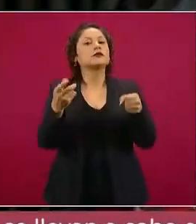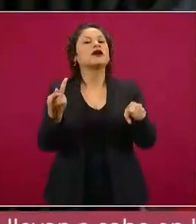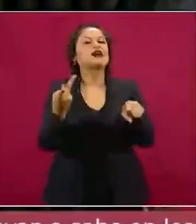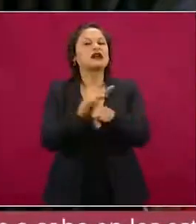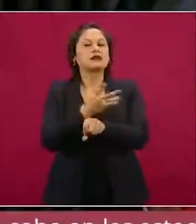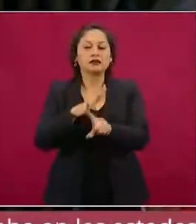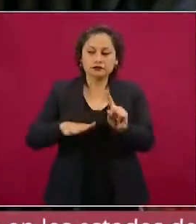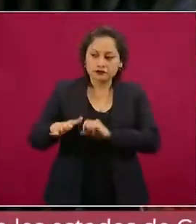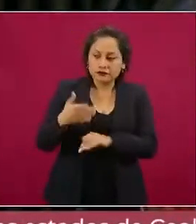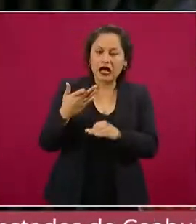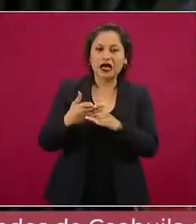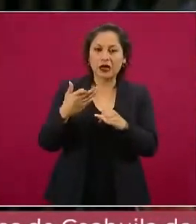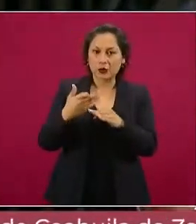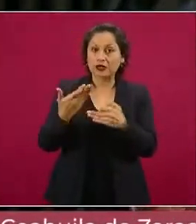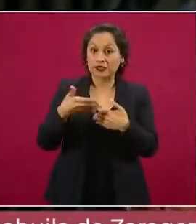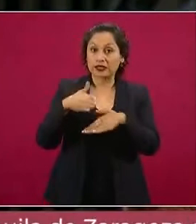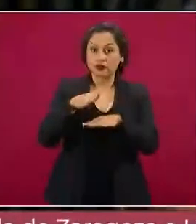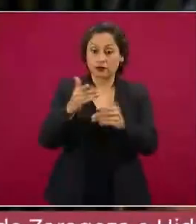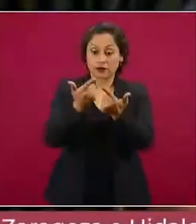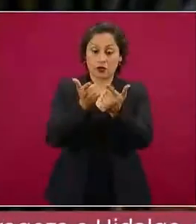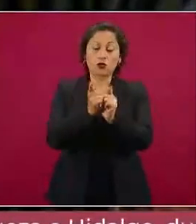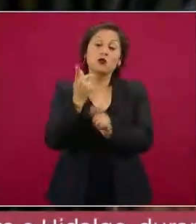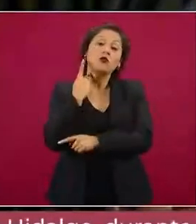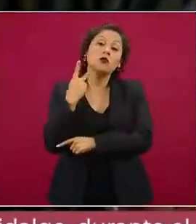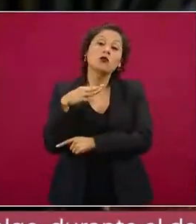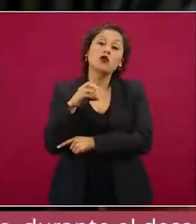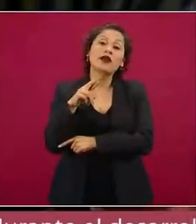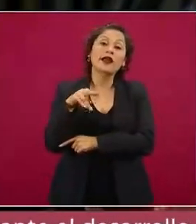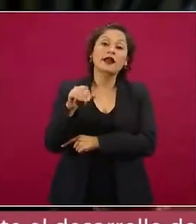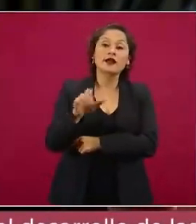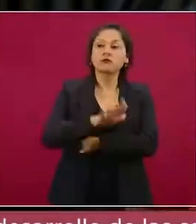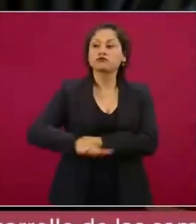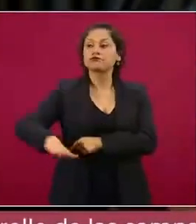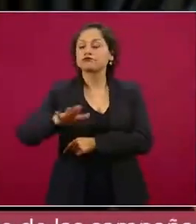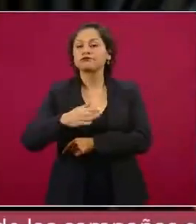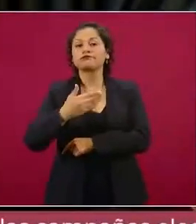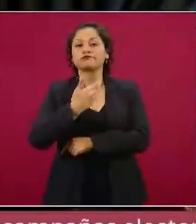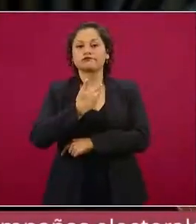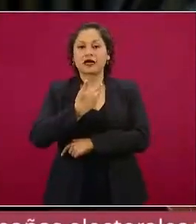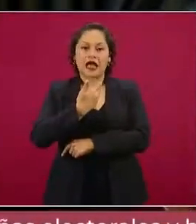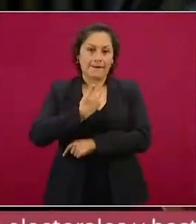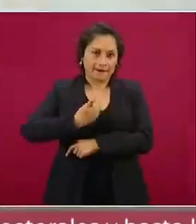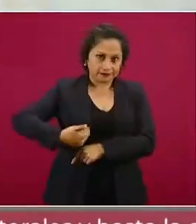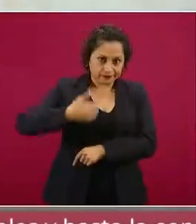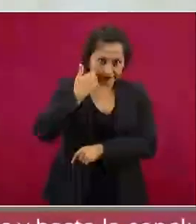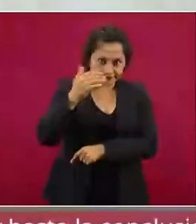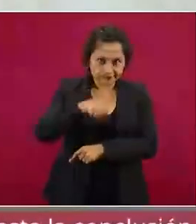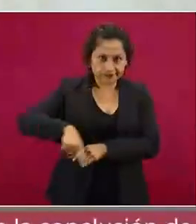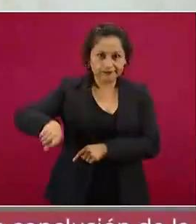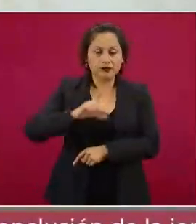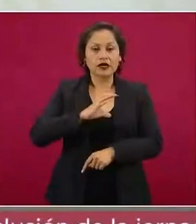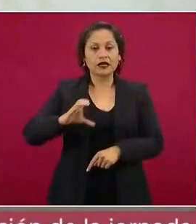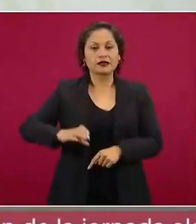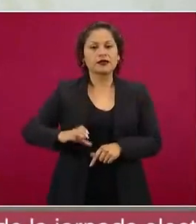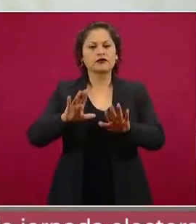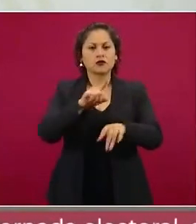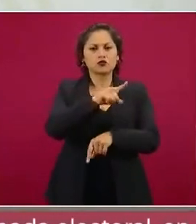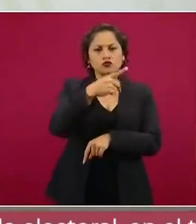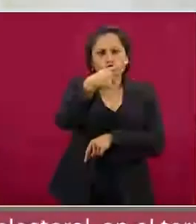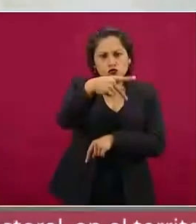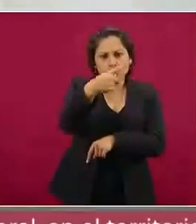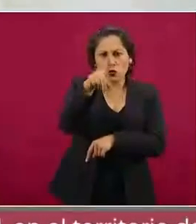los aspirantes a la dirigencia de Morena, ¿qué sugiere usted como fundador del partido a los militantes para